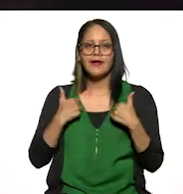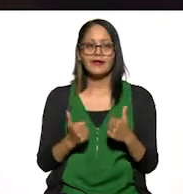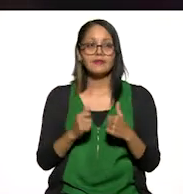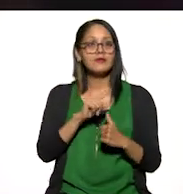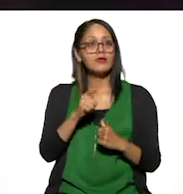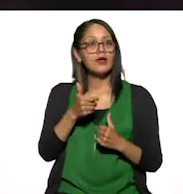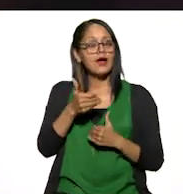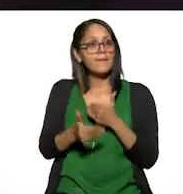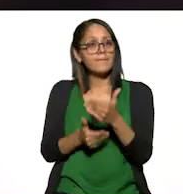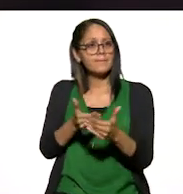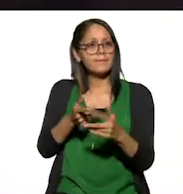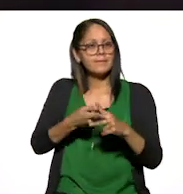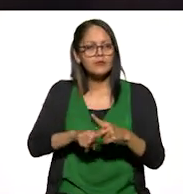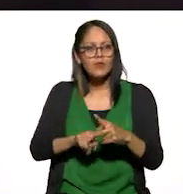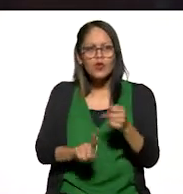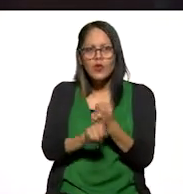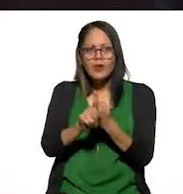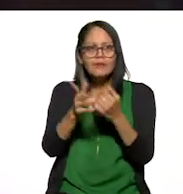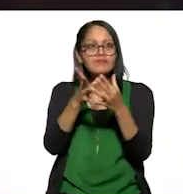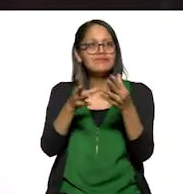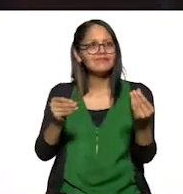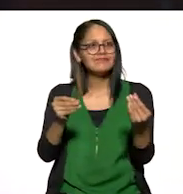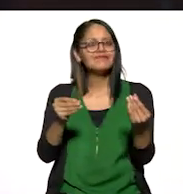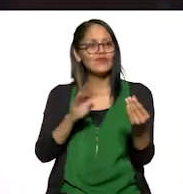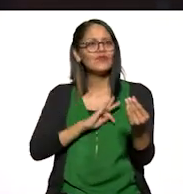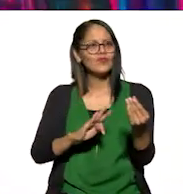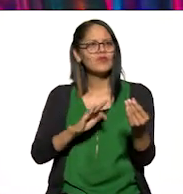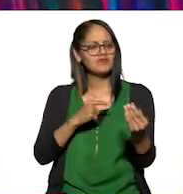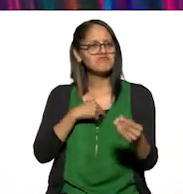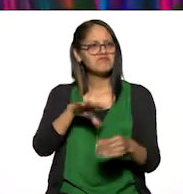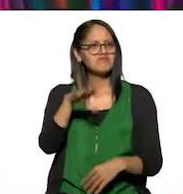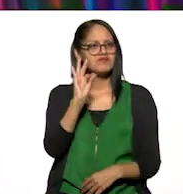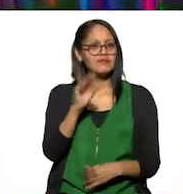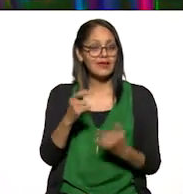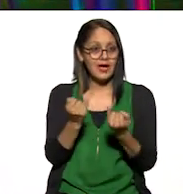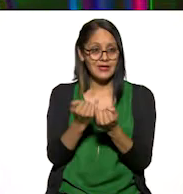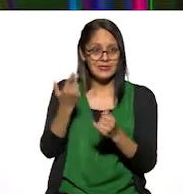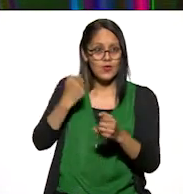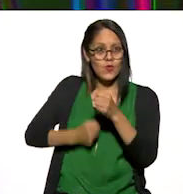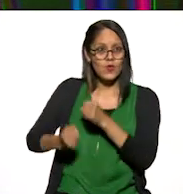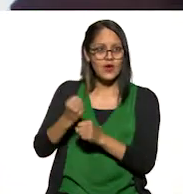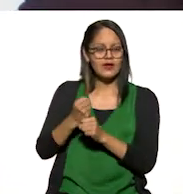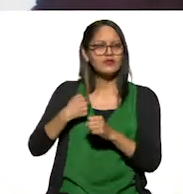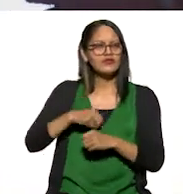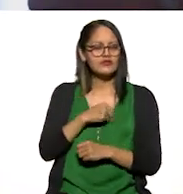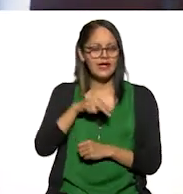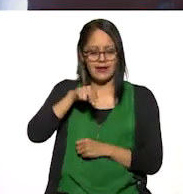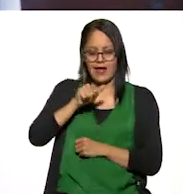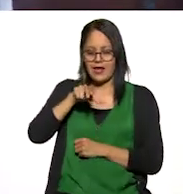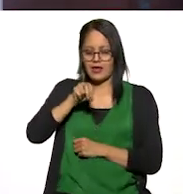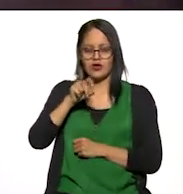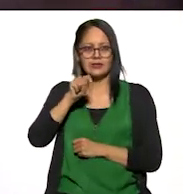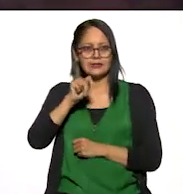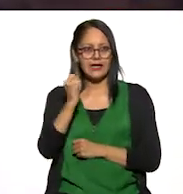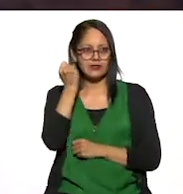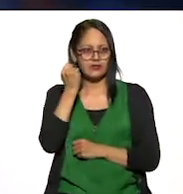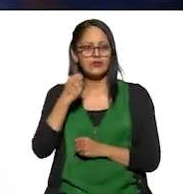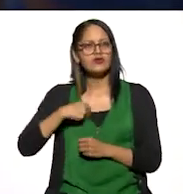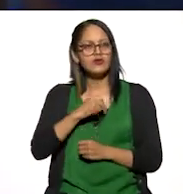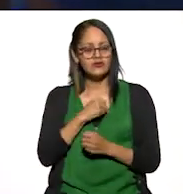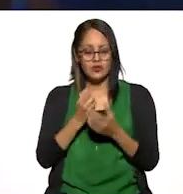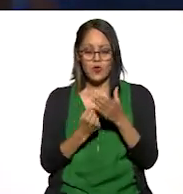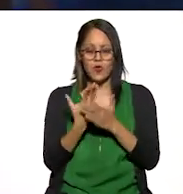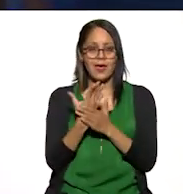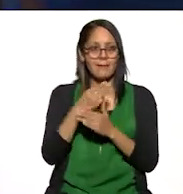para descubrir soluciones que nadie más había encontrado. Hace unos años, innovamos en el mundo de la nanotecnología, creando una nueva